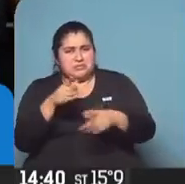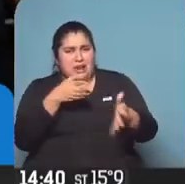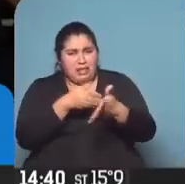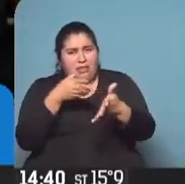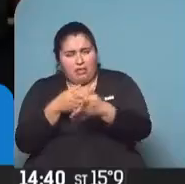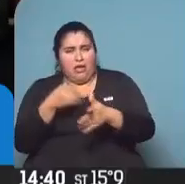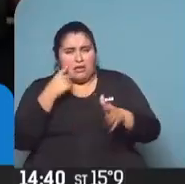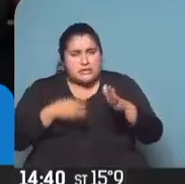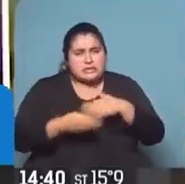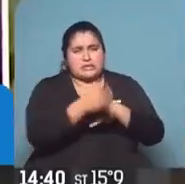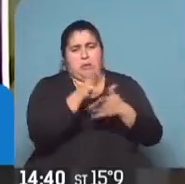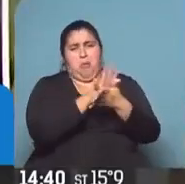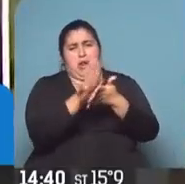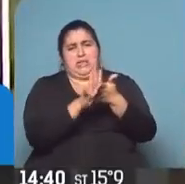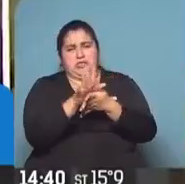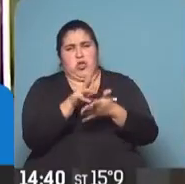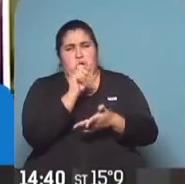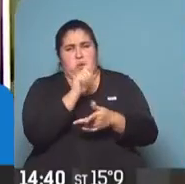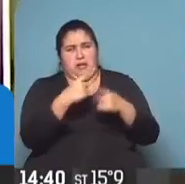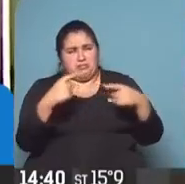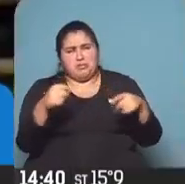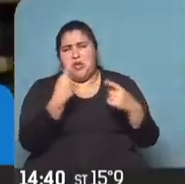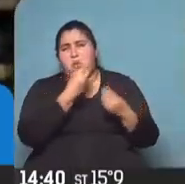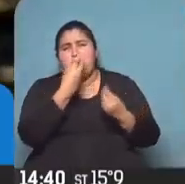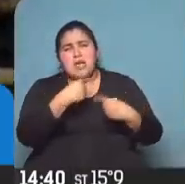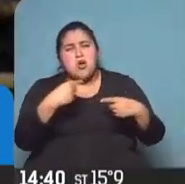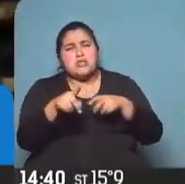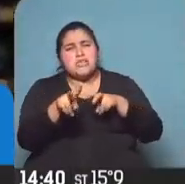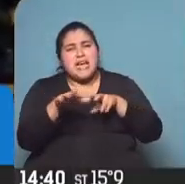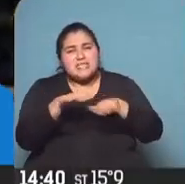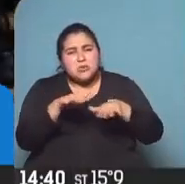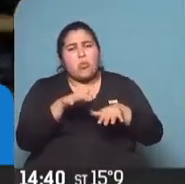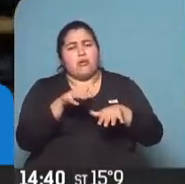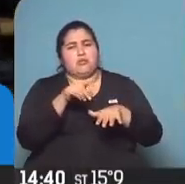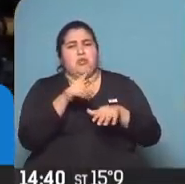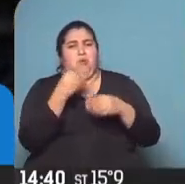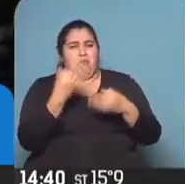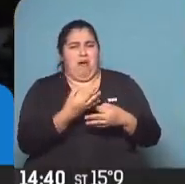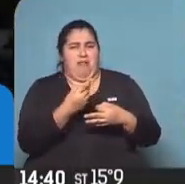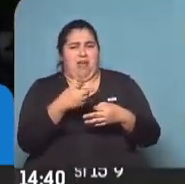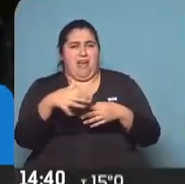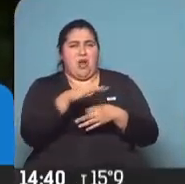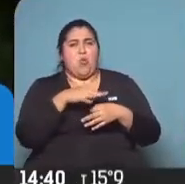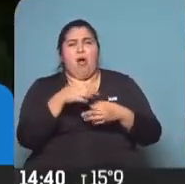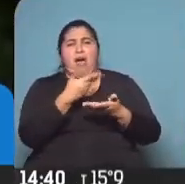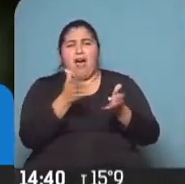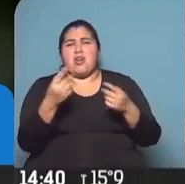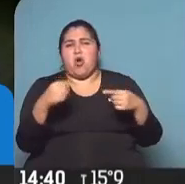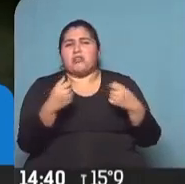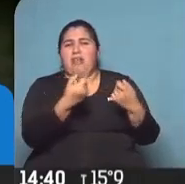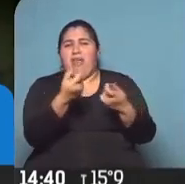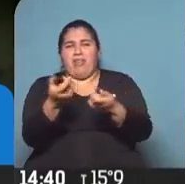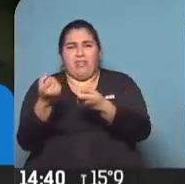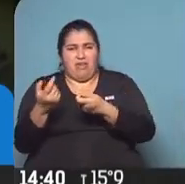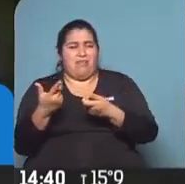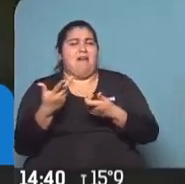corazón del conflicto y resolver con éxito cualquier situación que se presente a simulando en lugares también entregando a la